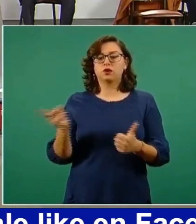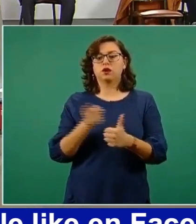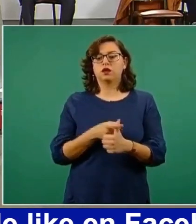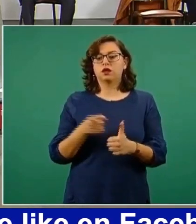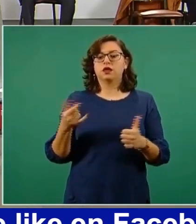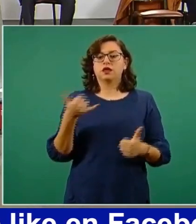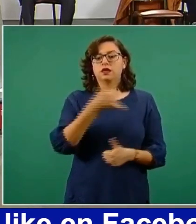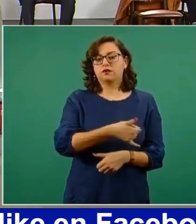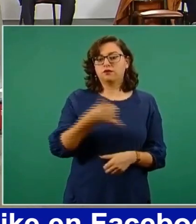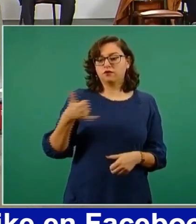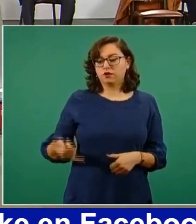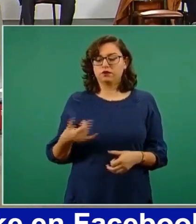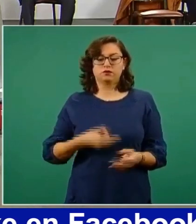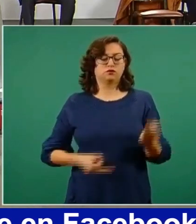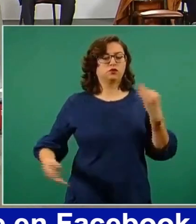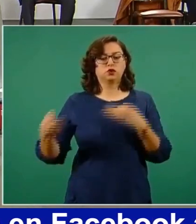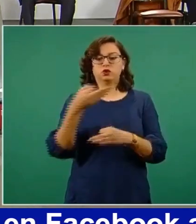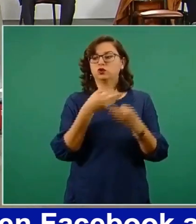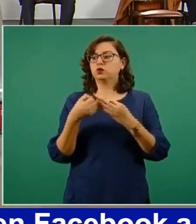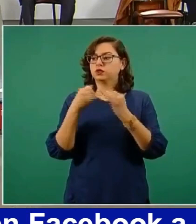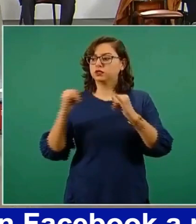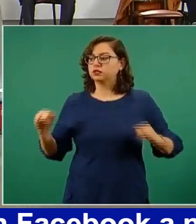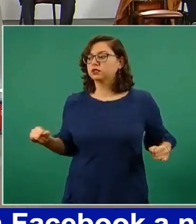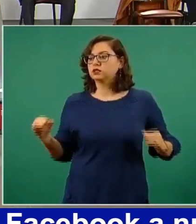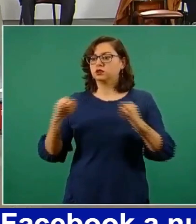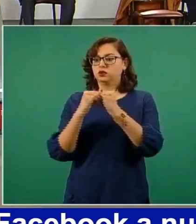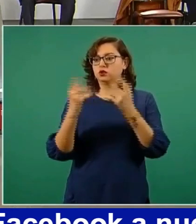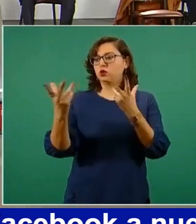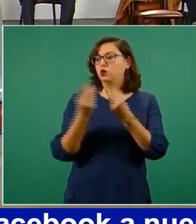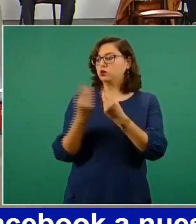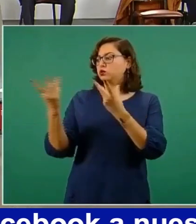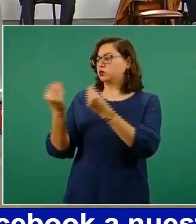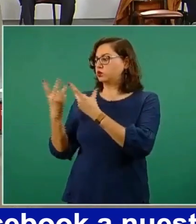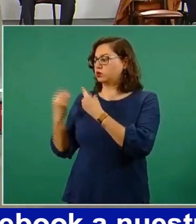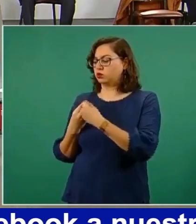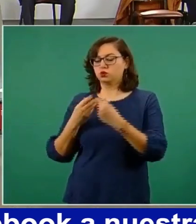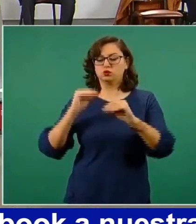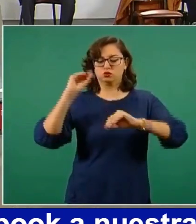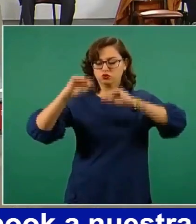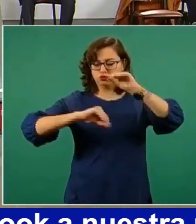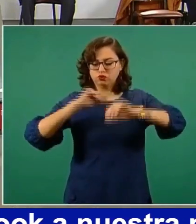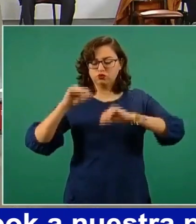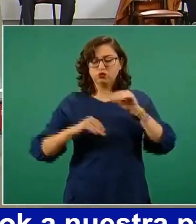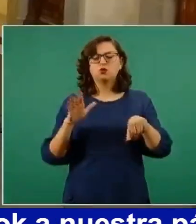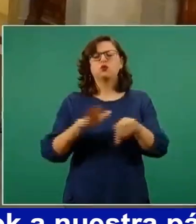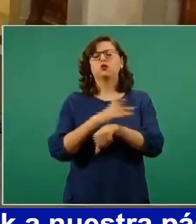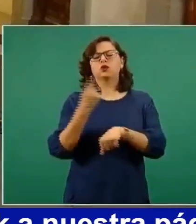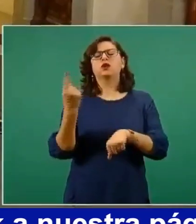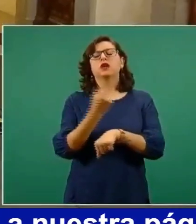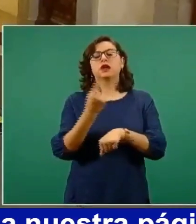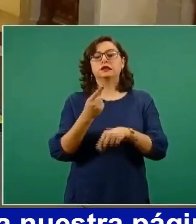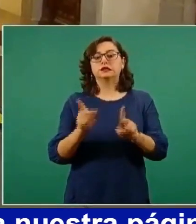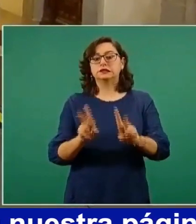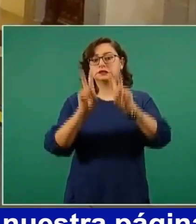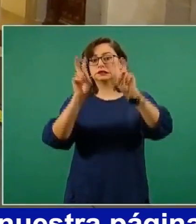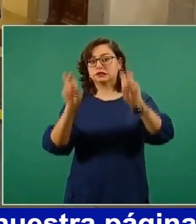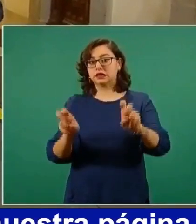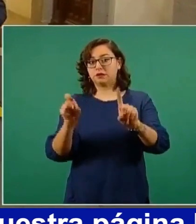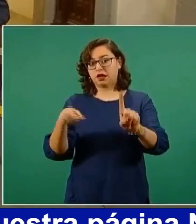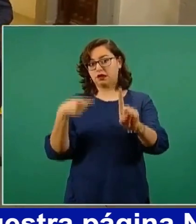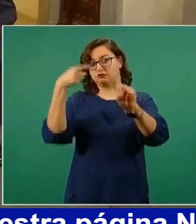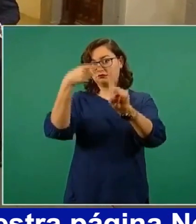Zoé Robledo, también ellos acá presentes, Raquel Buenrostro del SAT, Carlos Romero,